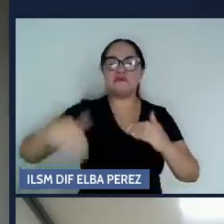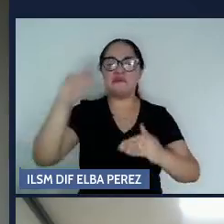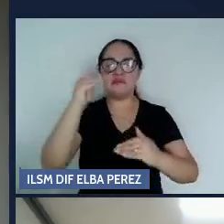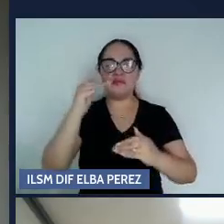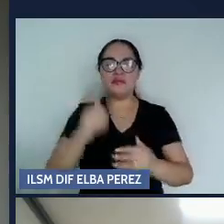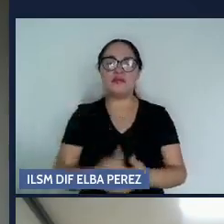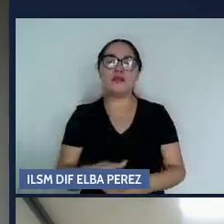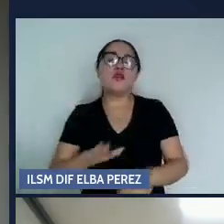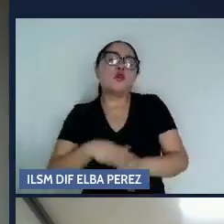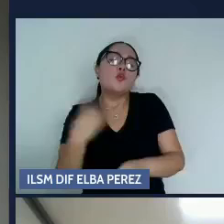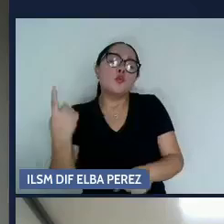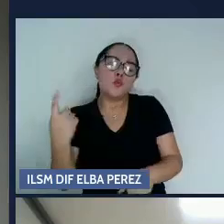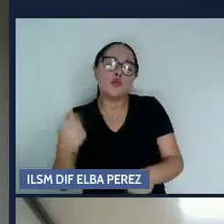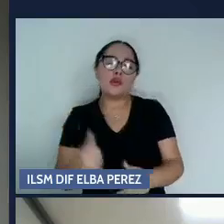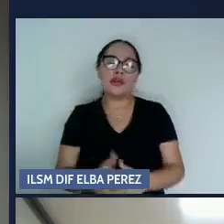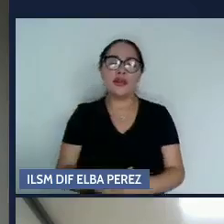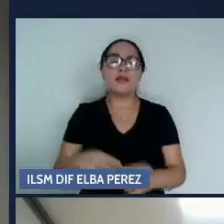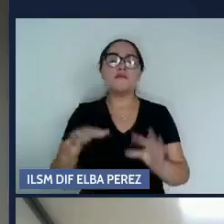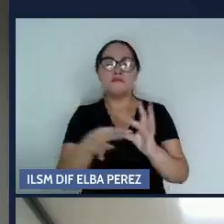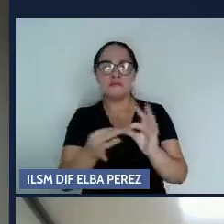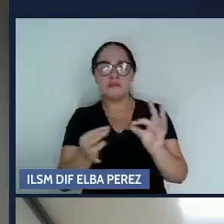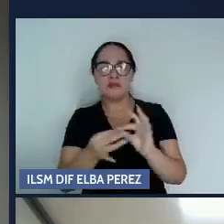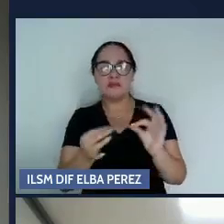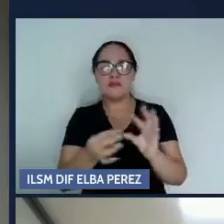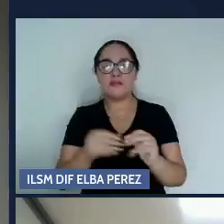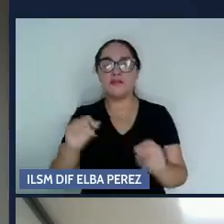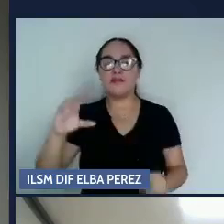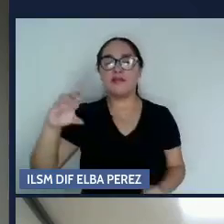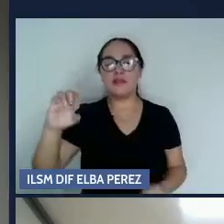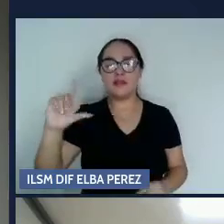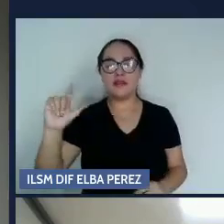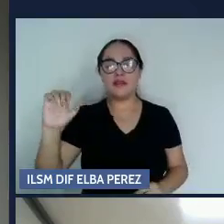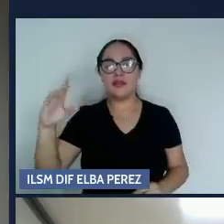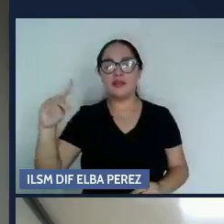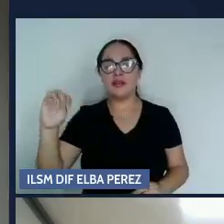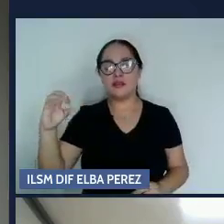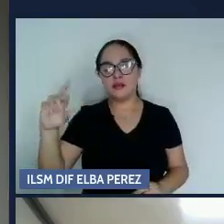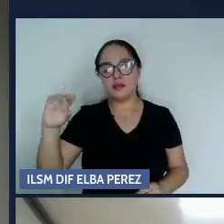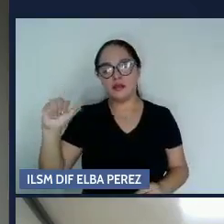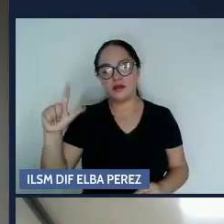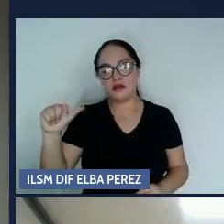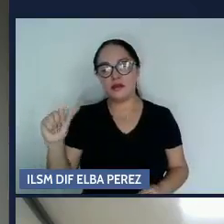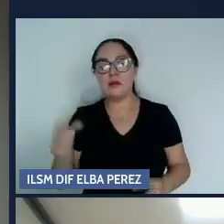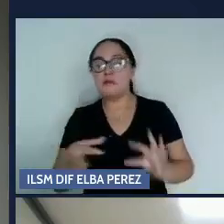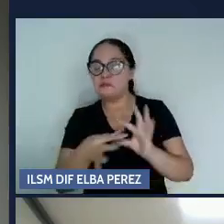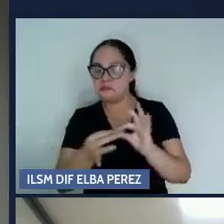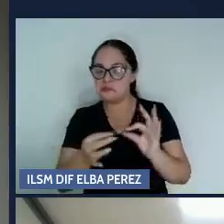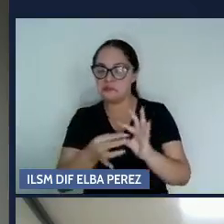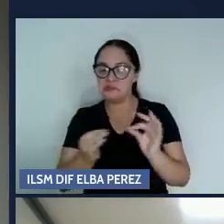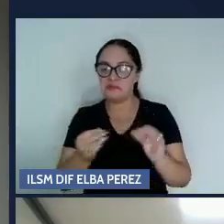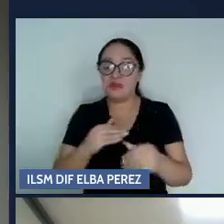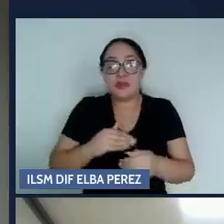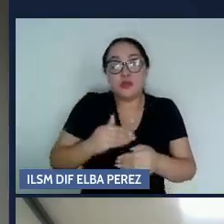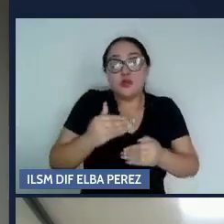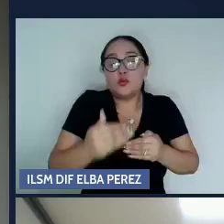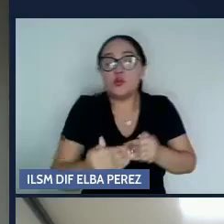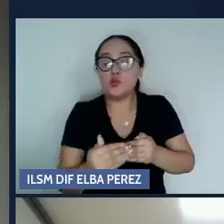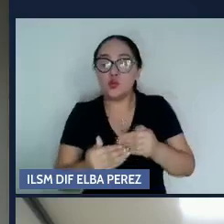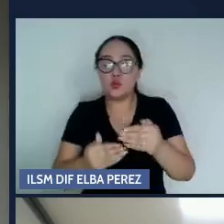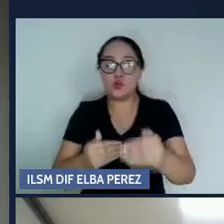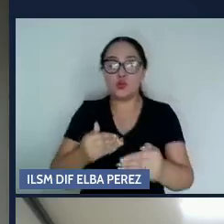delitos electorales y de la Fiscalía Especializada, les hablo entonces de proceso electoral y de sus